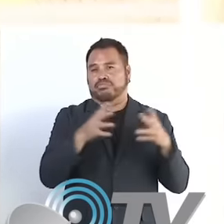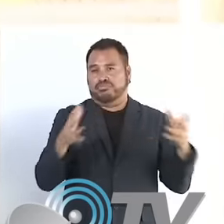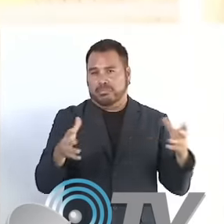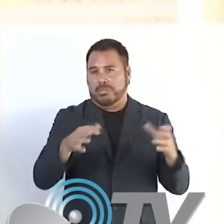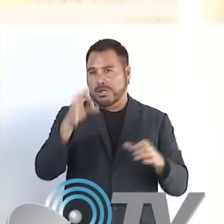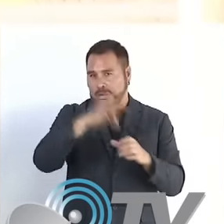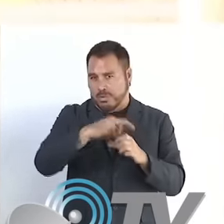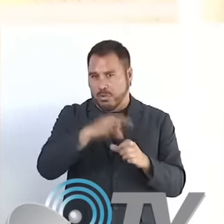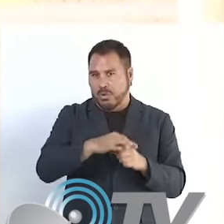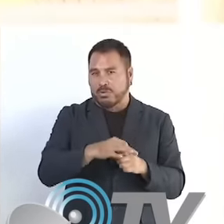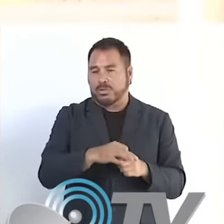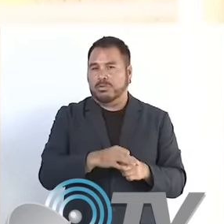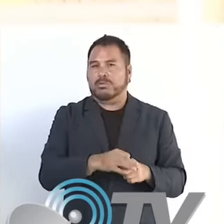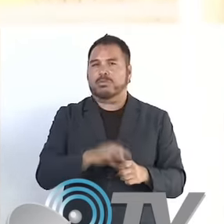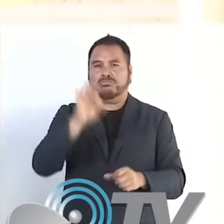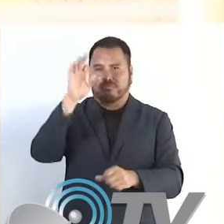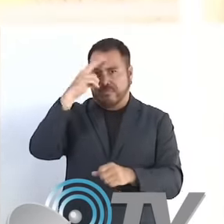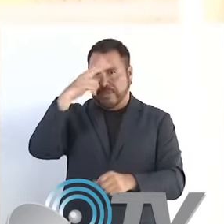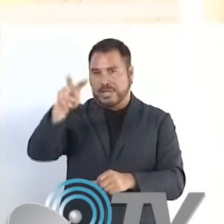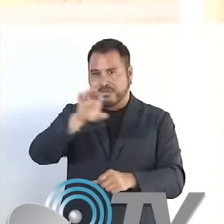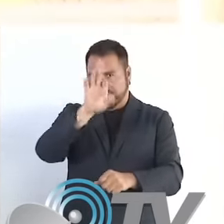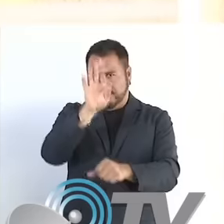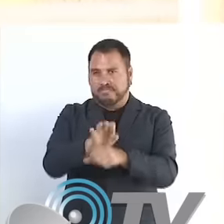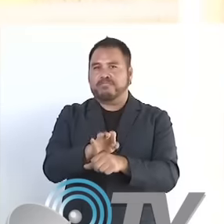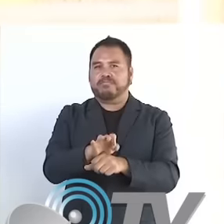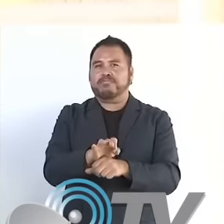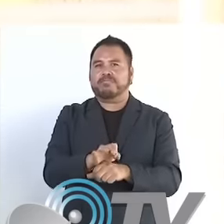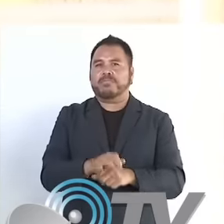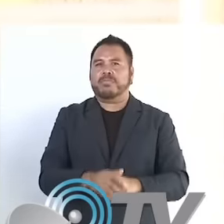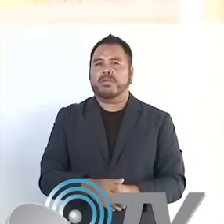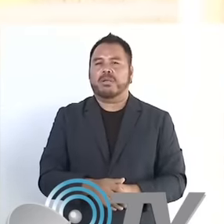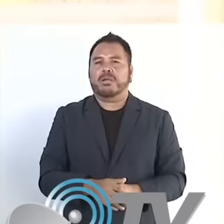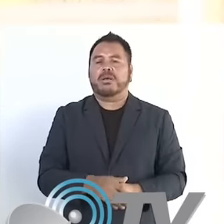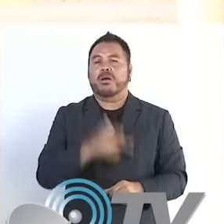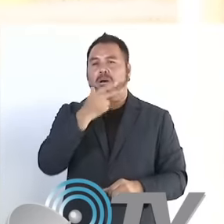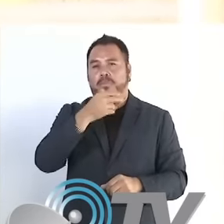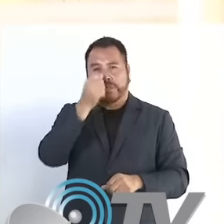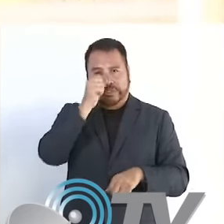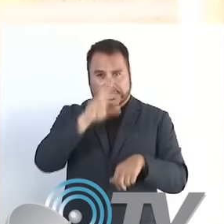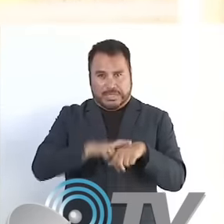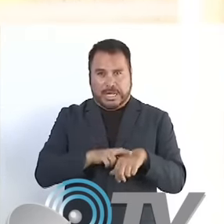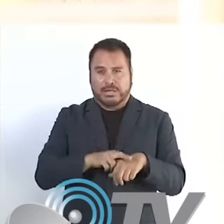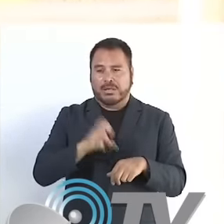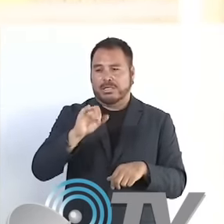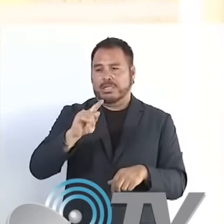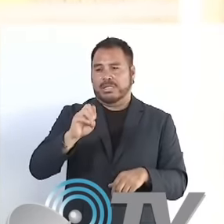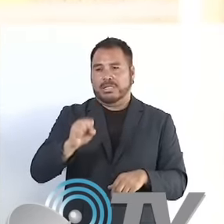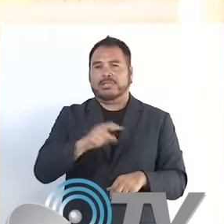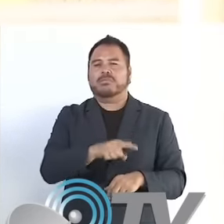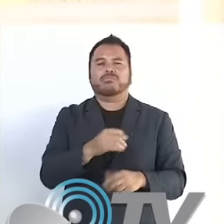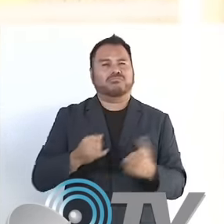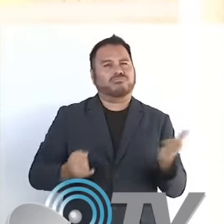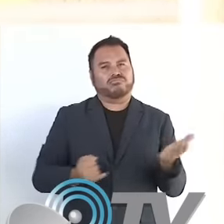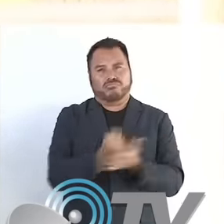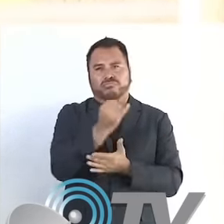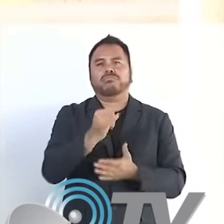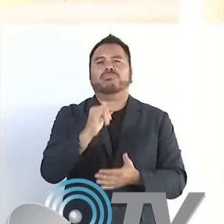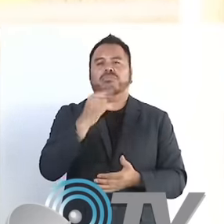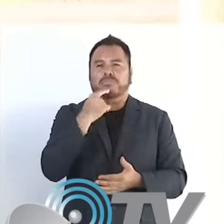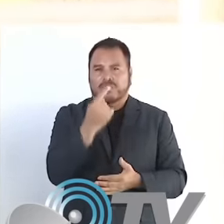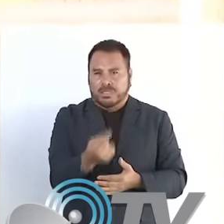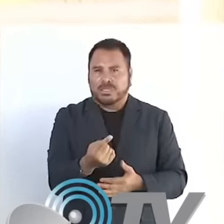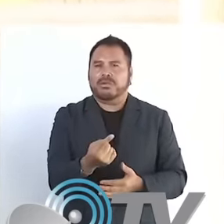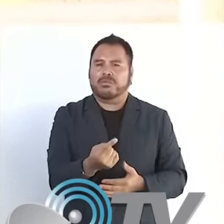de votos a favor de México, el secretario del CITES determinó viable